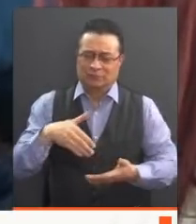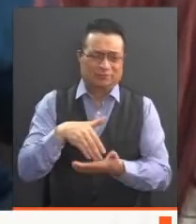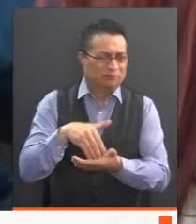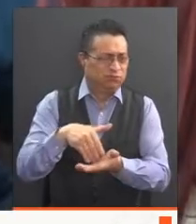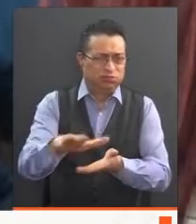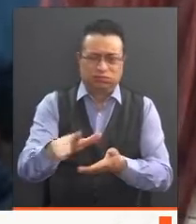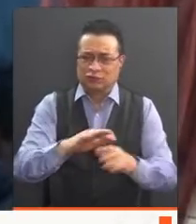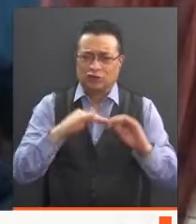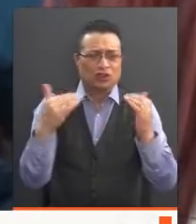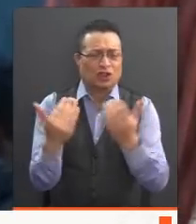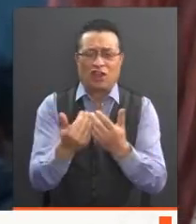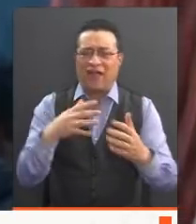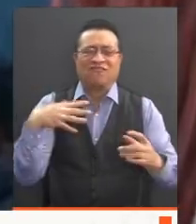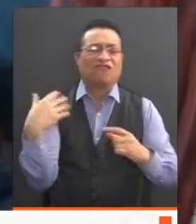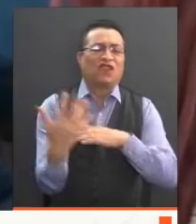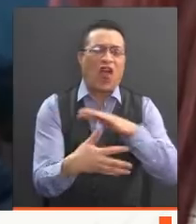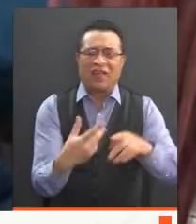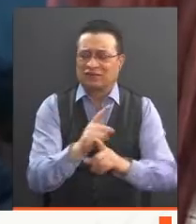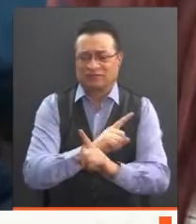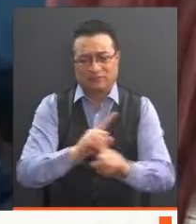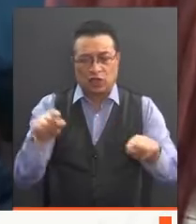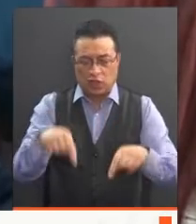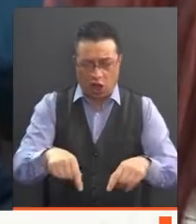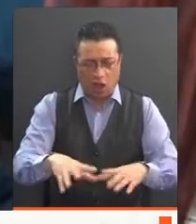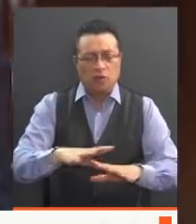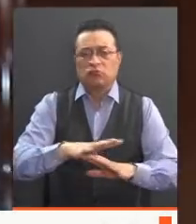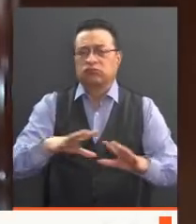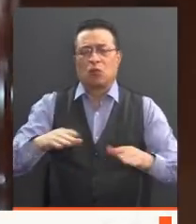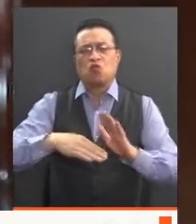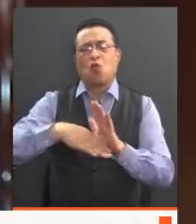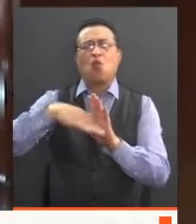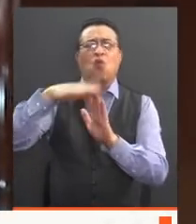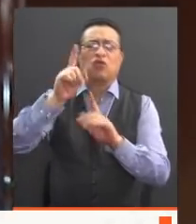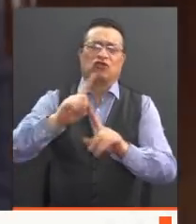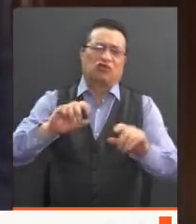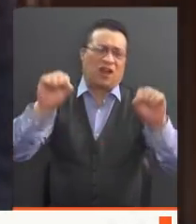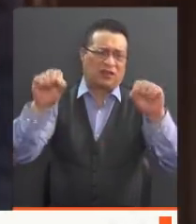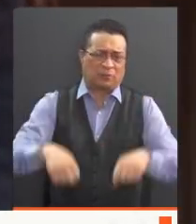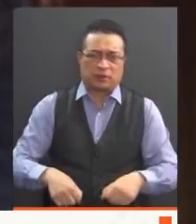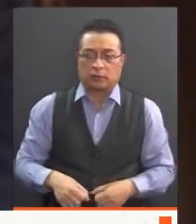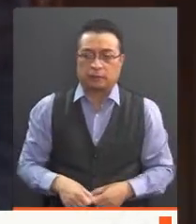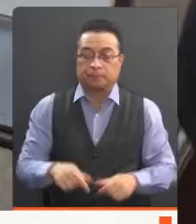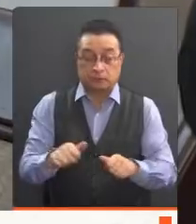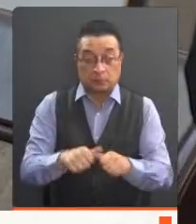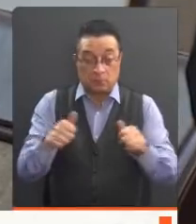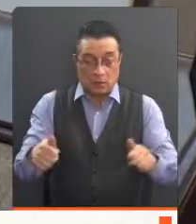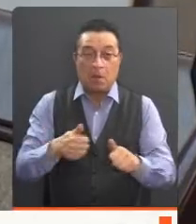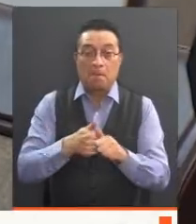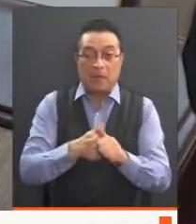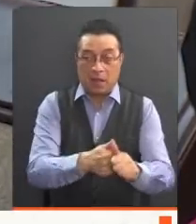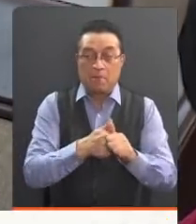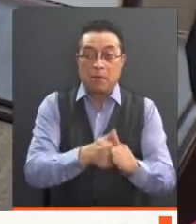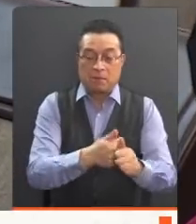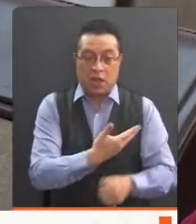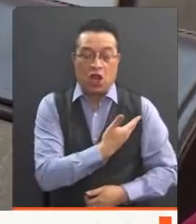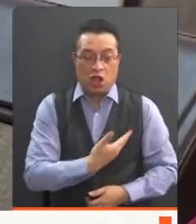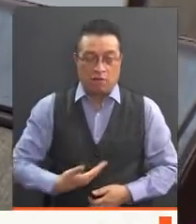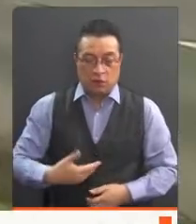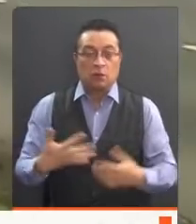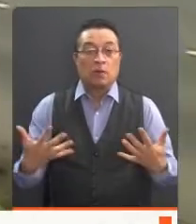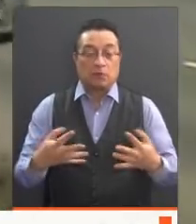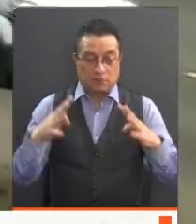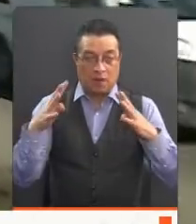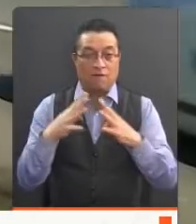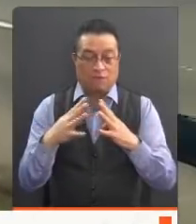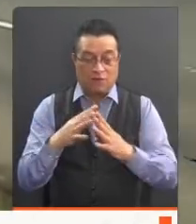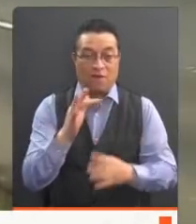de violencia, pero esto ha llegado a un límite que es inaceptable. En paralelo, ha aumentado la presión al gobierno para que el despliegue de las Fuerzas Armadas